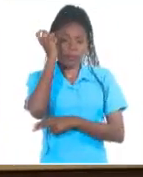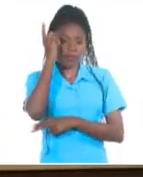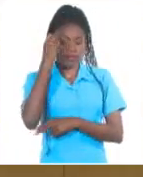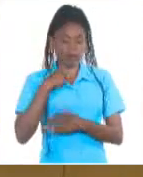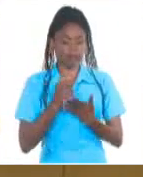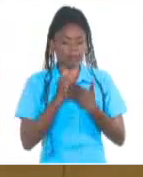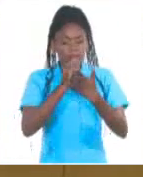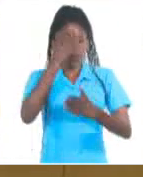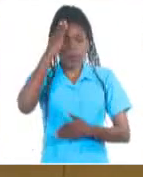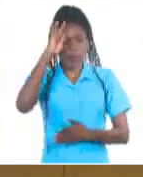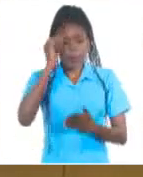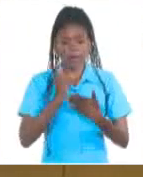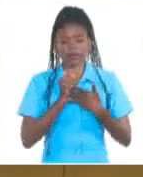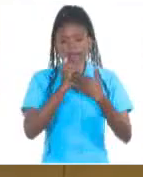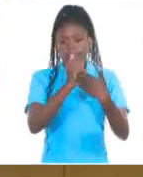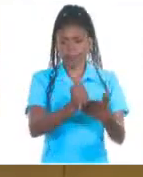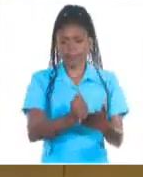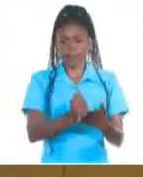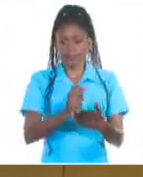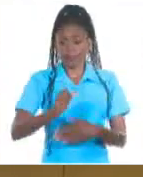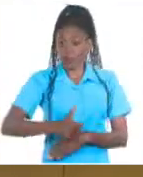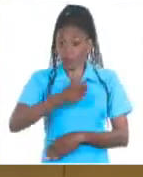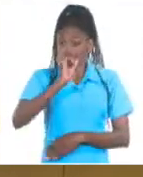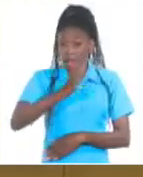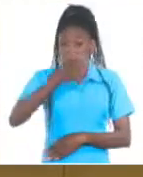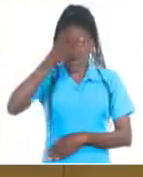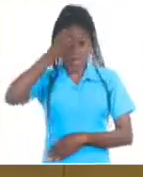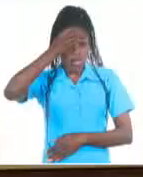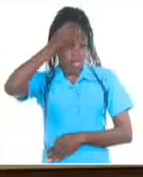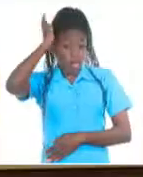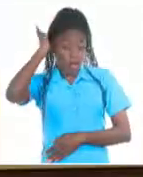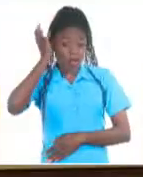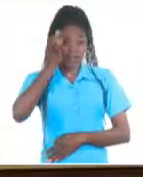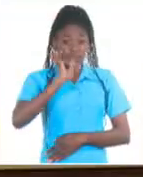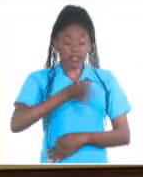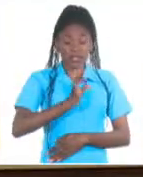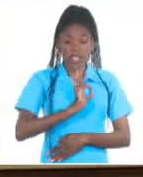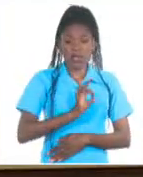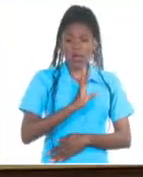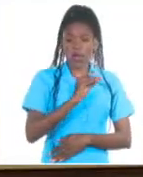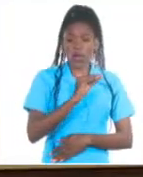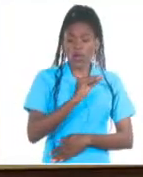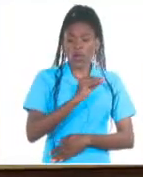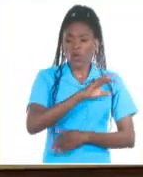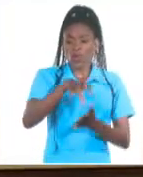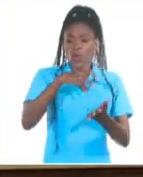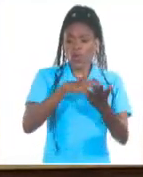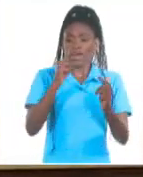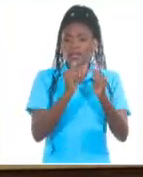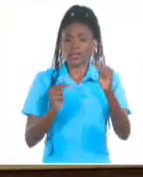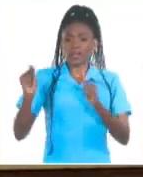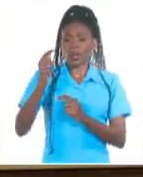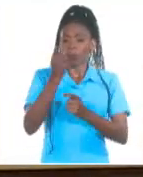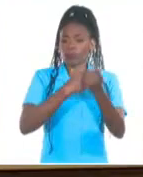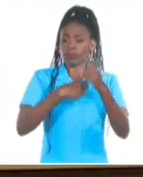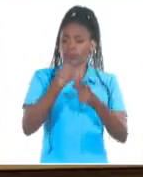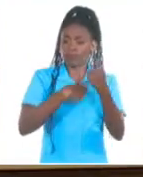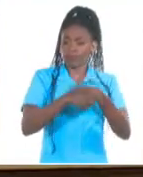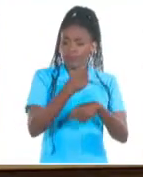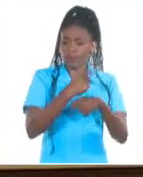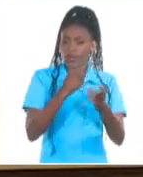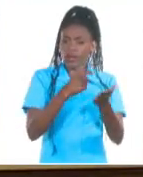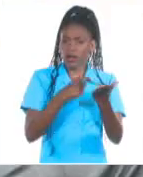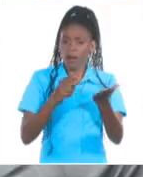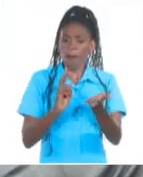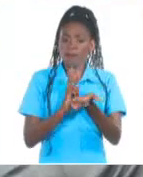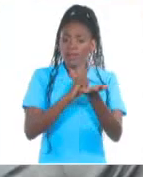de cooperación. El mandatario enumeró al empresariado iraní los sectores priorizados por Cuba para la inversión y les invitó a